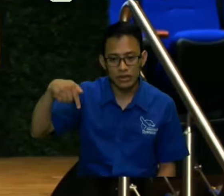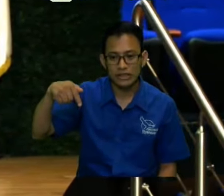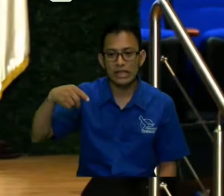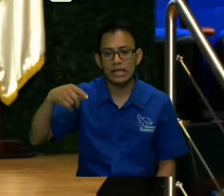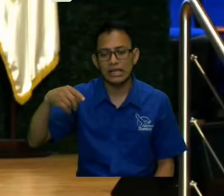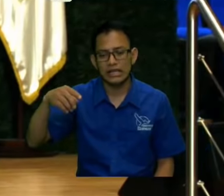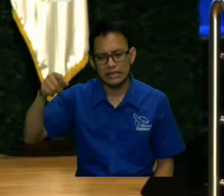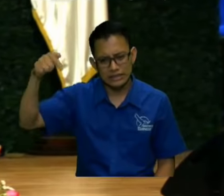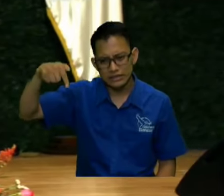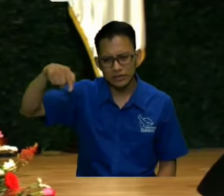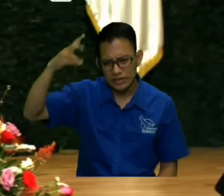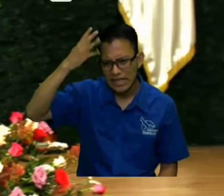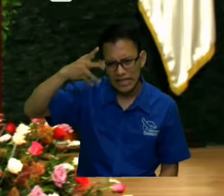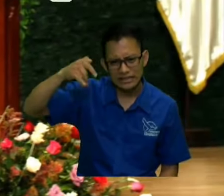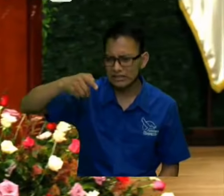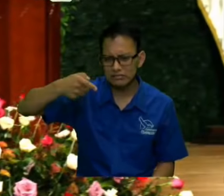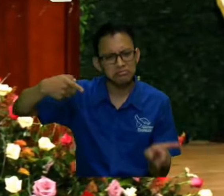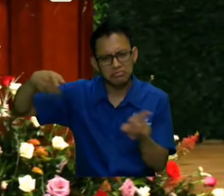la esposa de un pastor